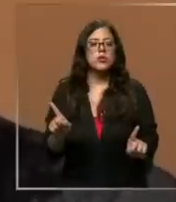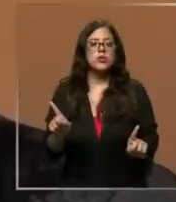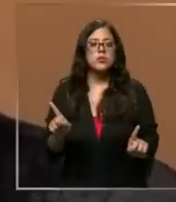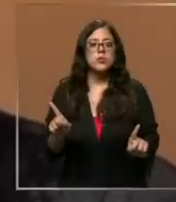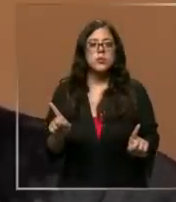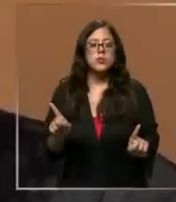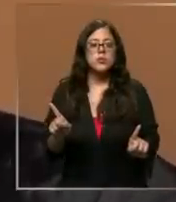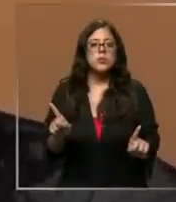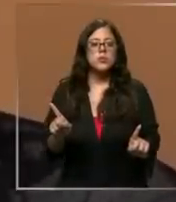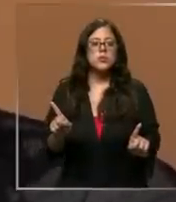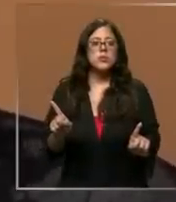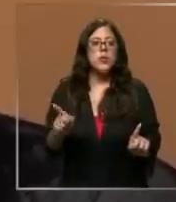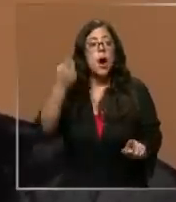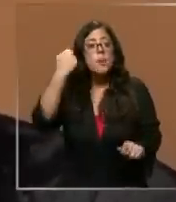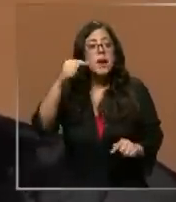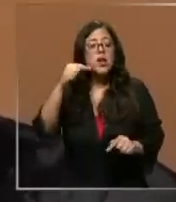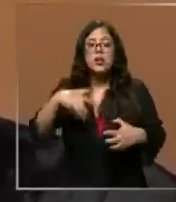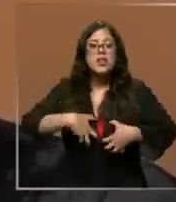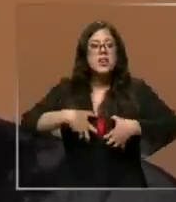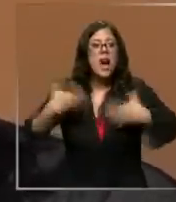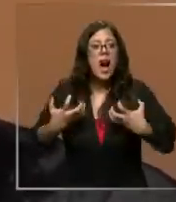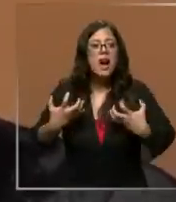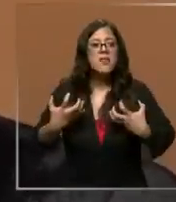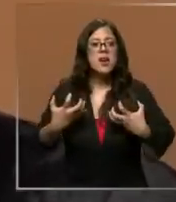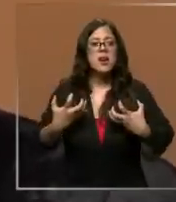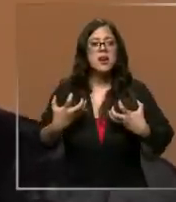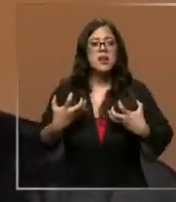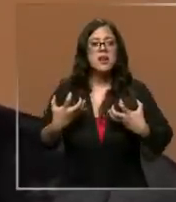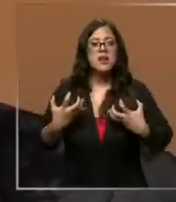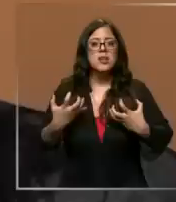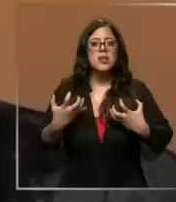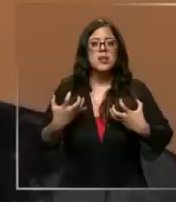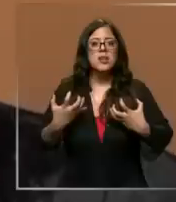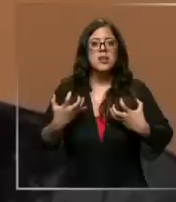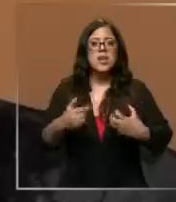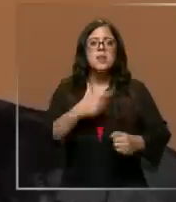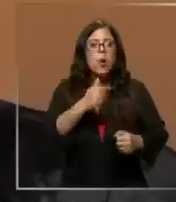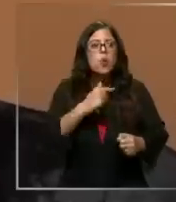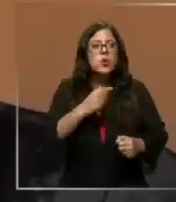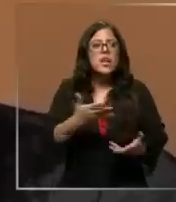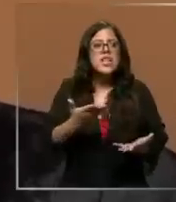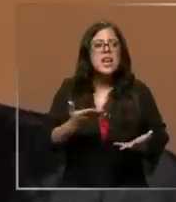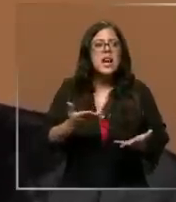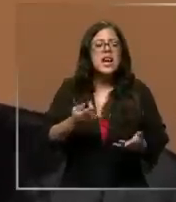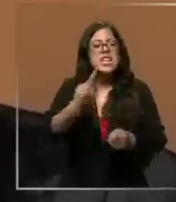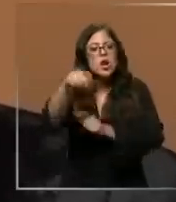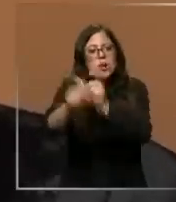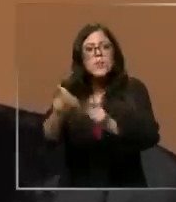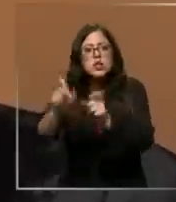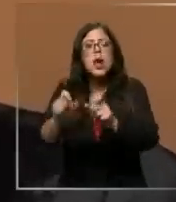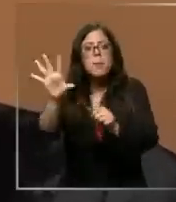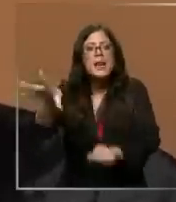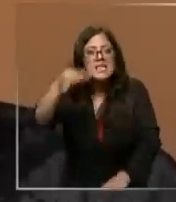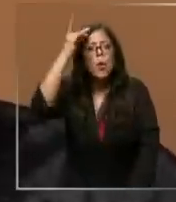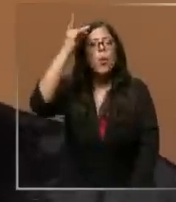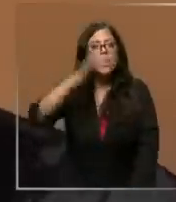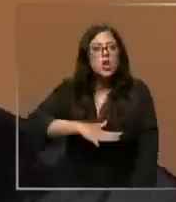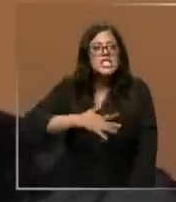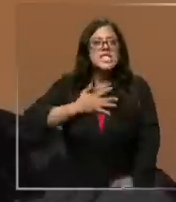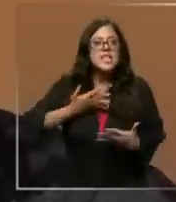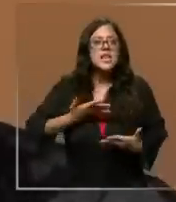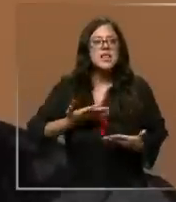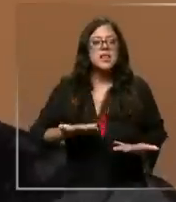esto pero de repente da rabia y dan ganas de decir Me gustaría que les pasara para que se den cuenta lo que se